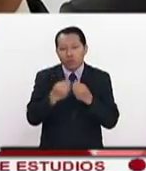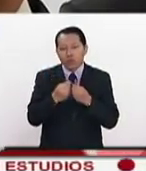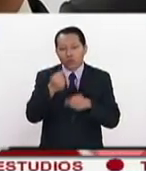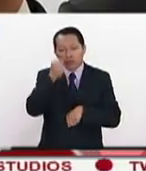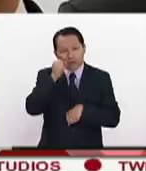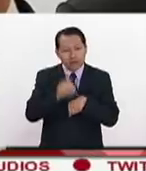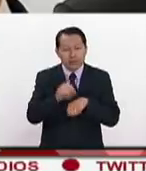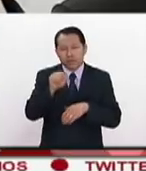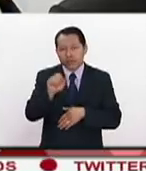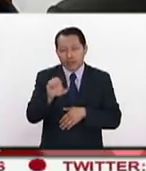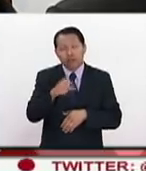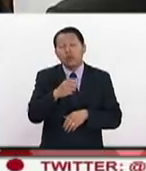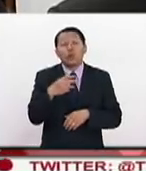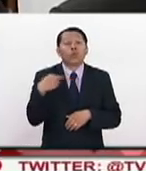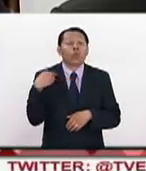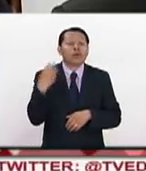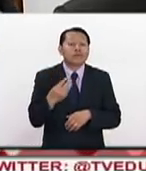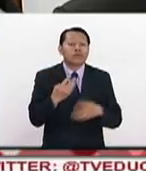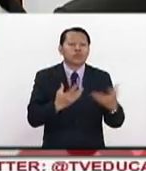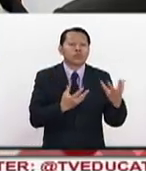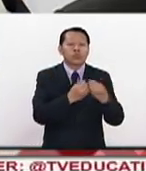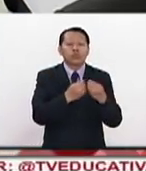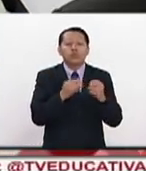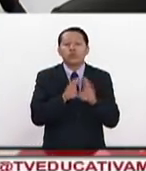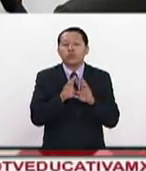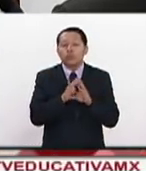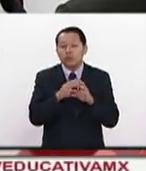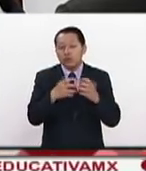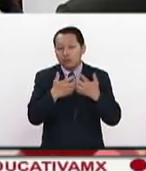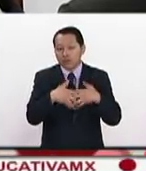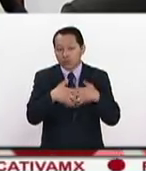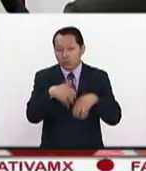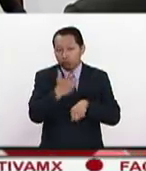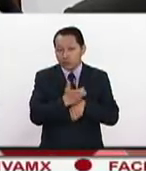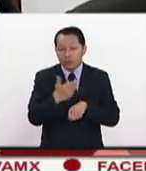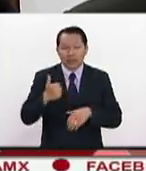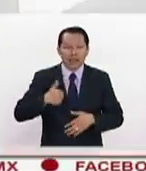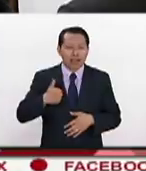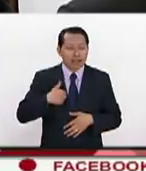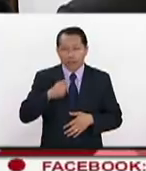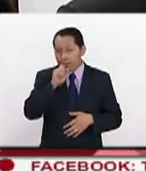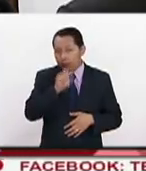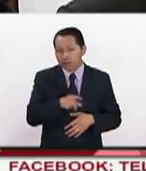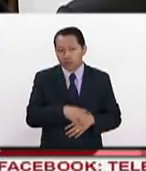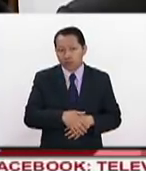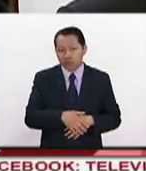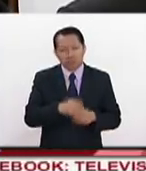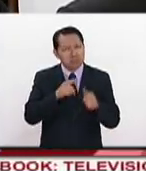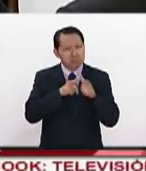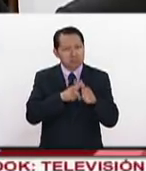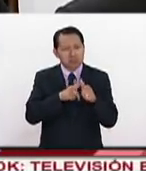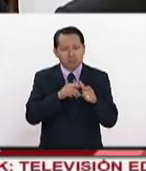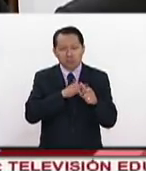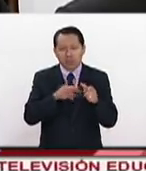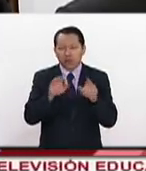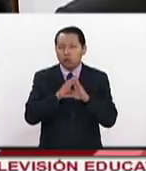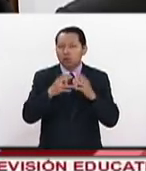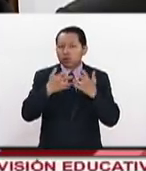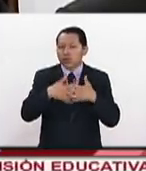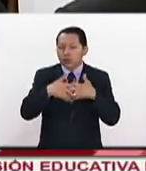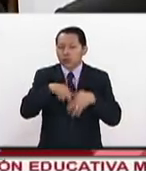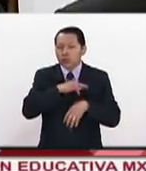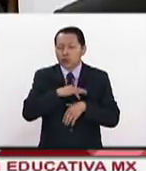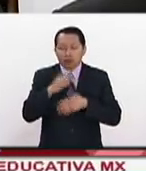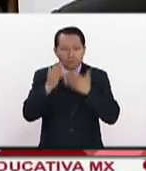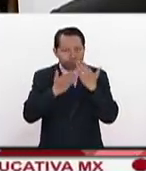de Economía, en Washington se están juntando con las industrias americanas y en Canadá hacen lo mismo. Le seguimos dando el espacio a nuestra industria para que